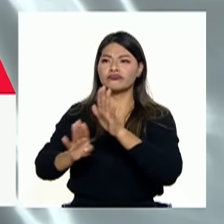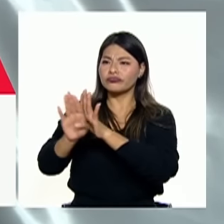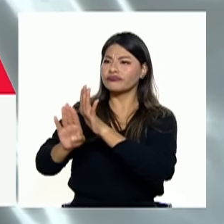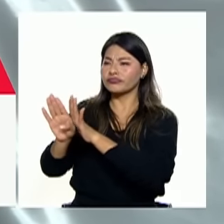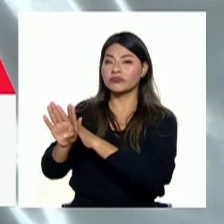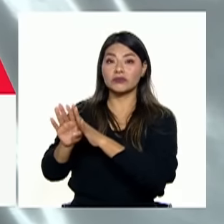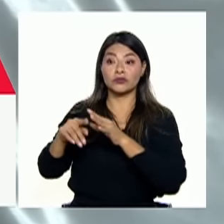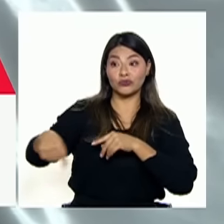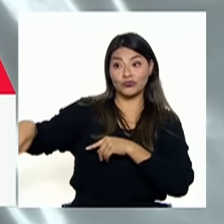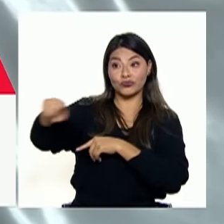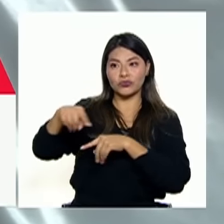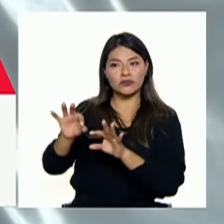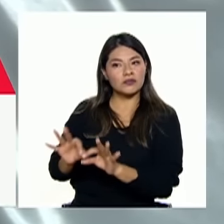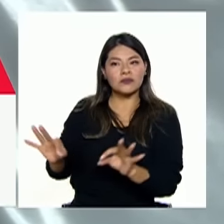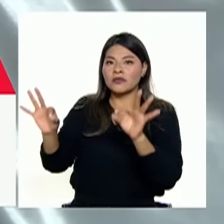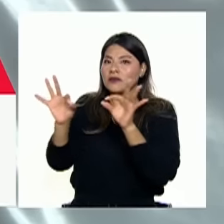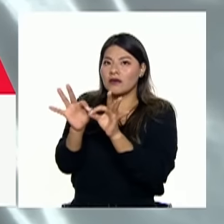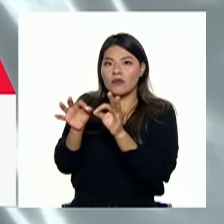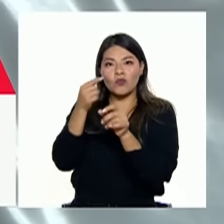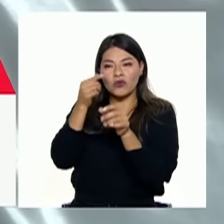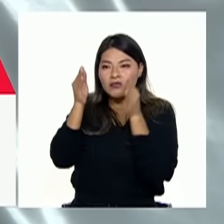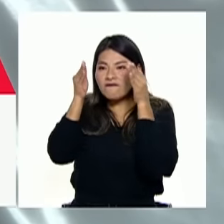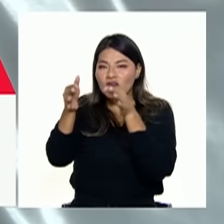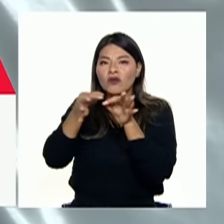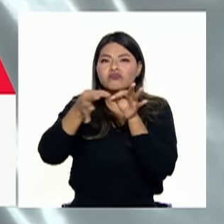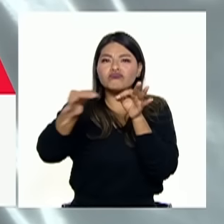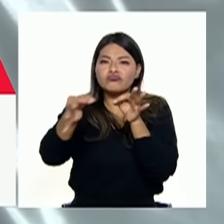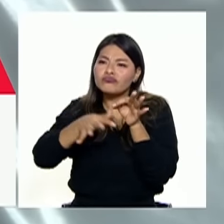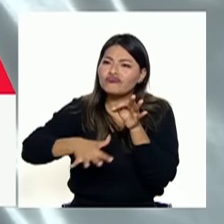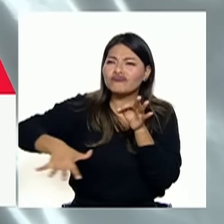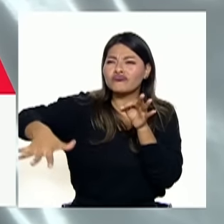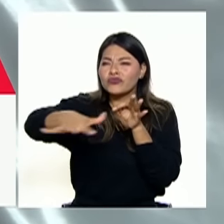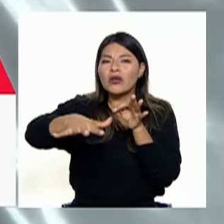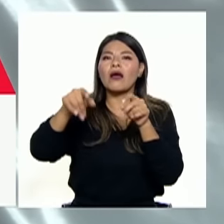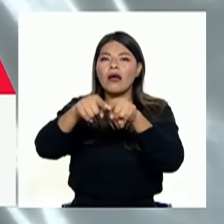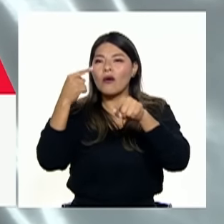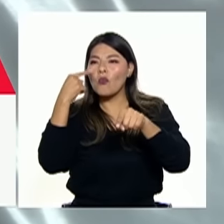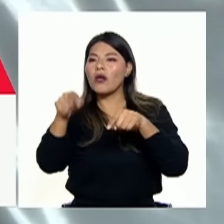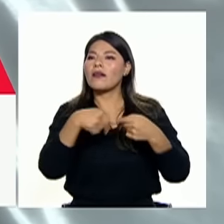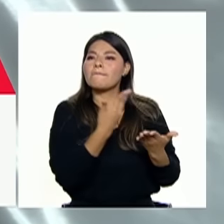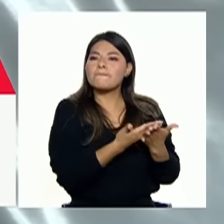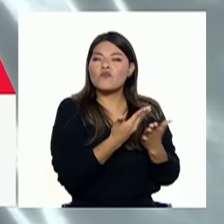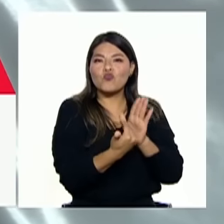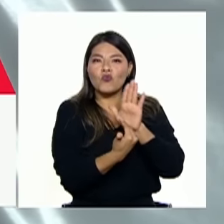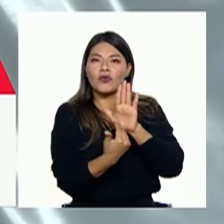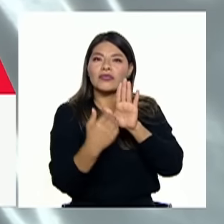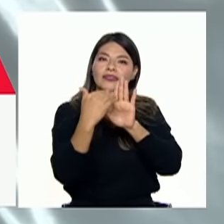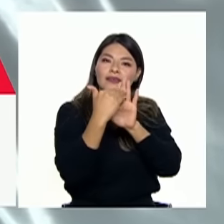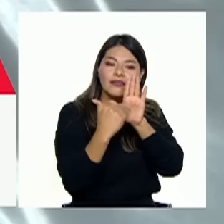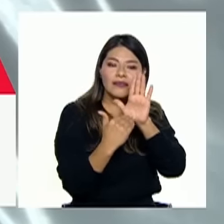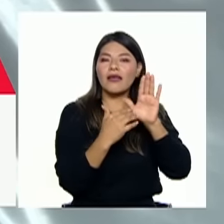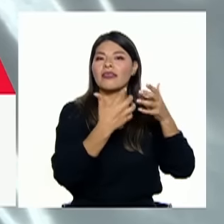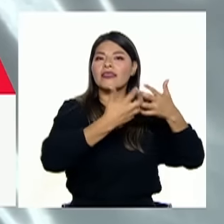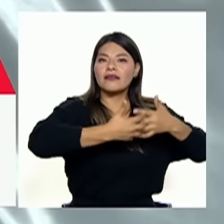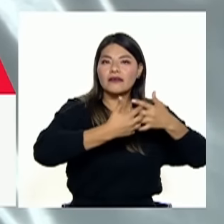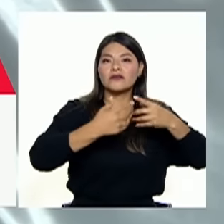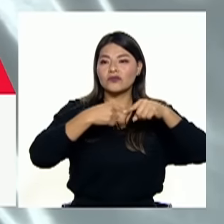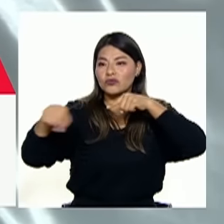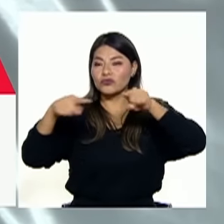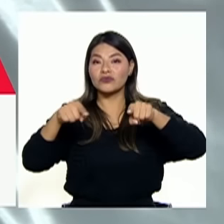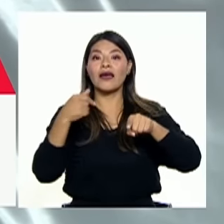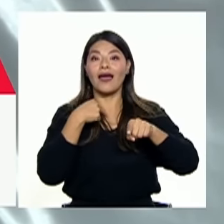un importante enfoque territorial, llegando a una propuesta nacional de industrialización contenidos en